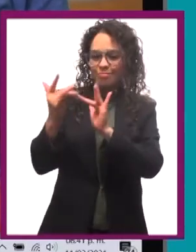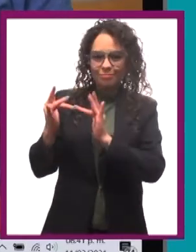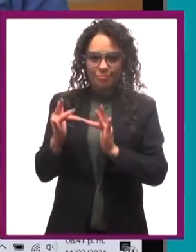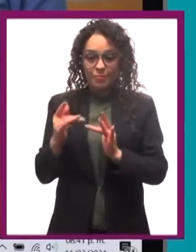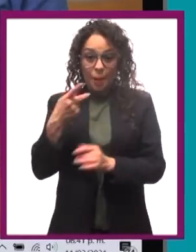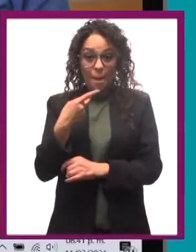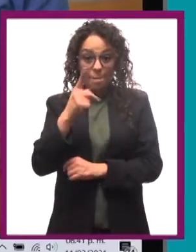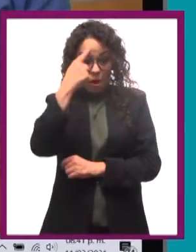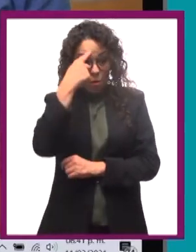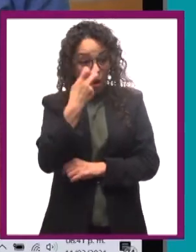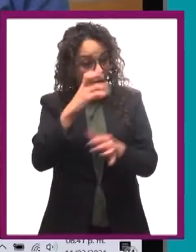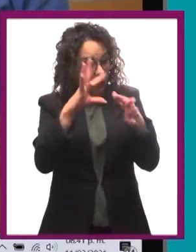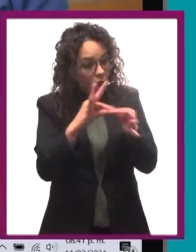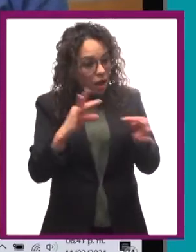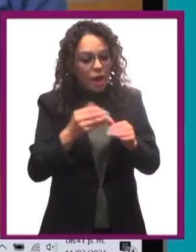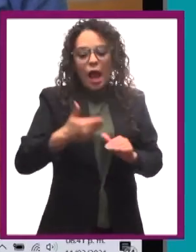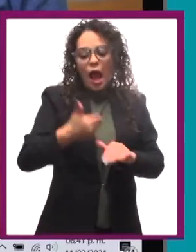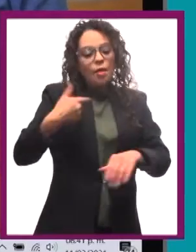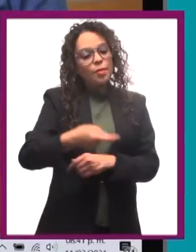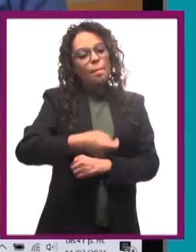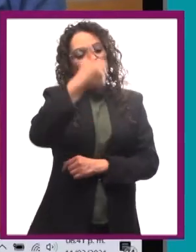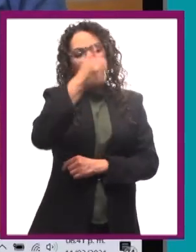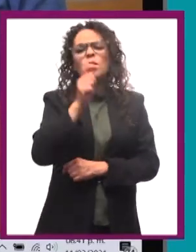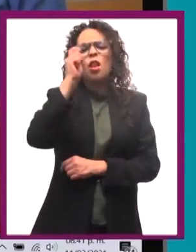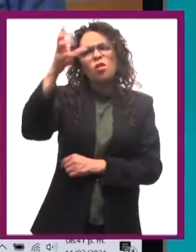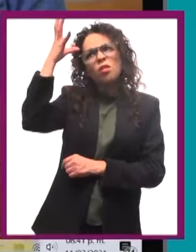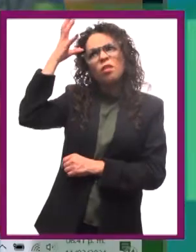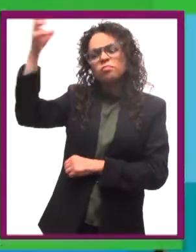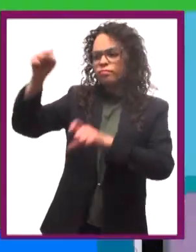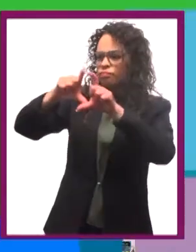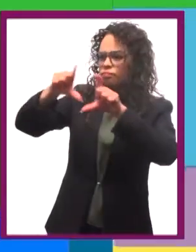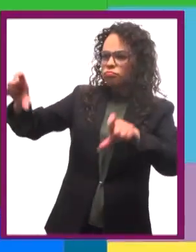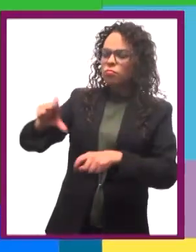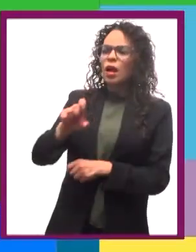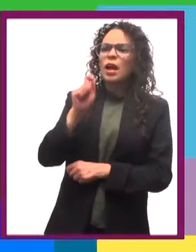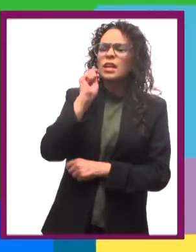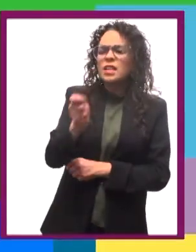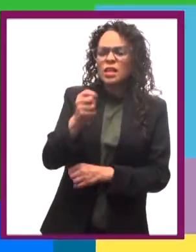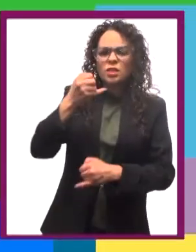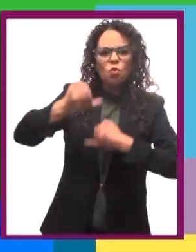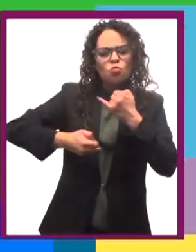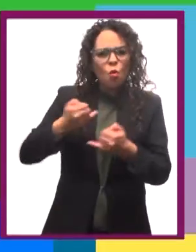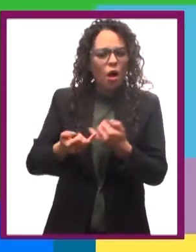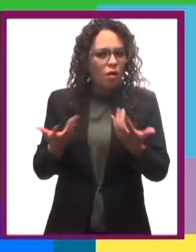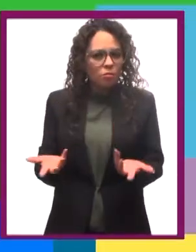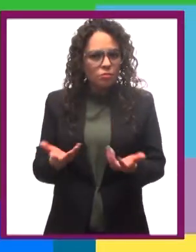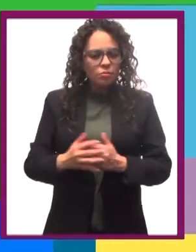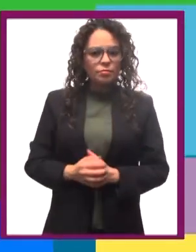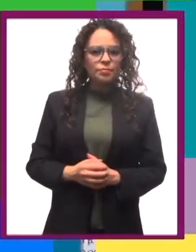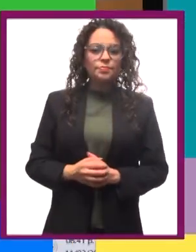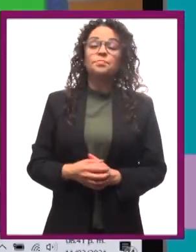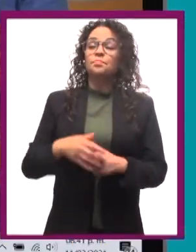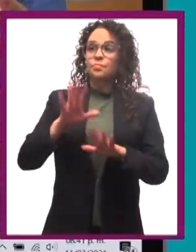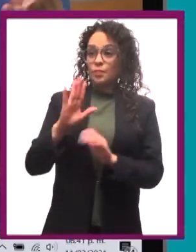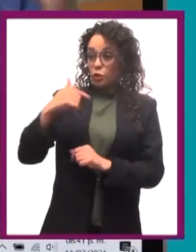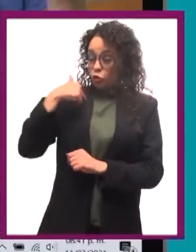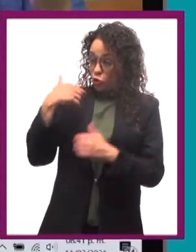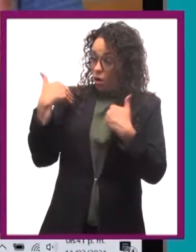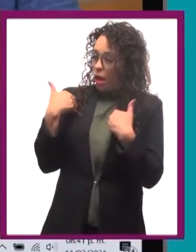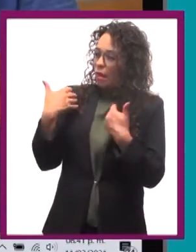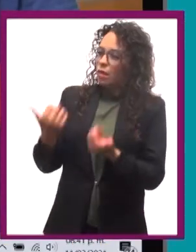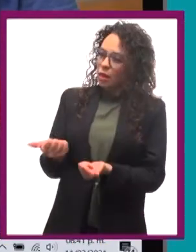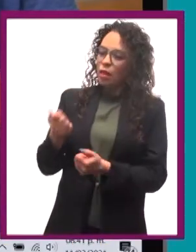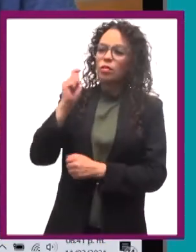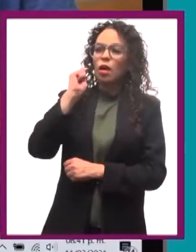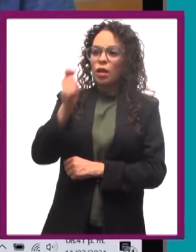comunicación. Pero, para hablar de él, antes tenemos que empezar por definirlo. ¿Qué es el juego? Bueno, según lo